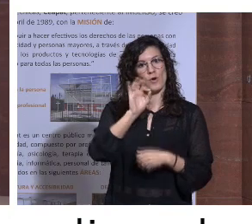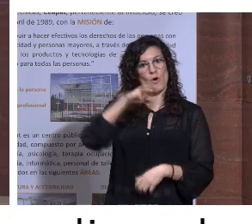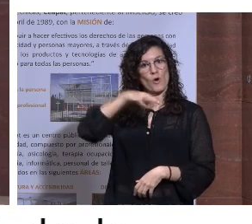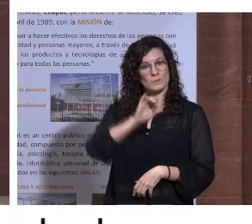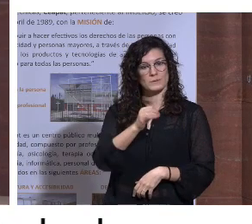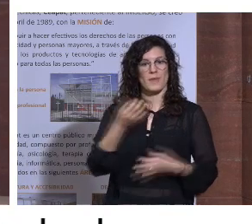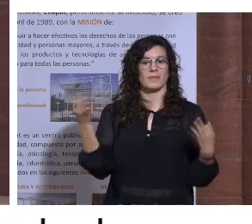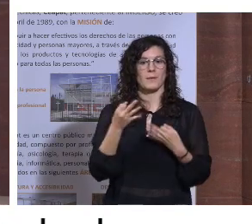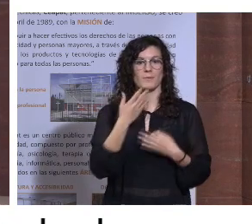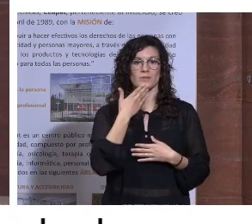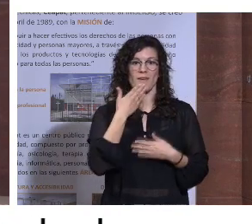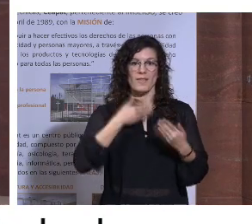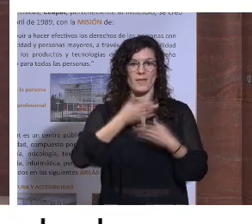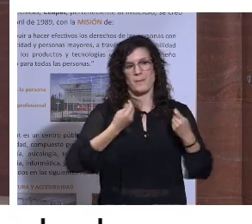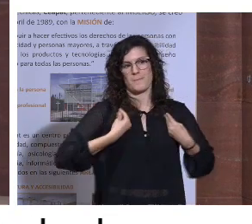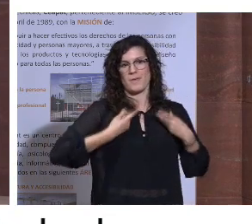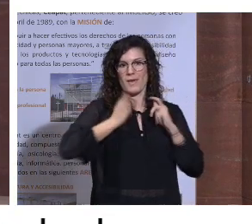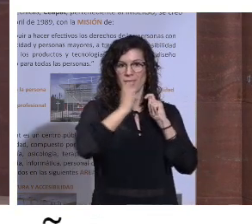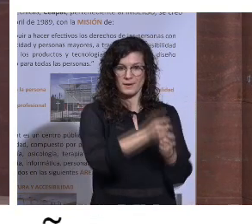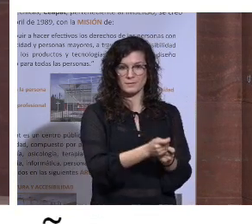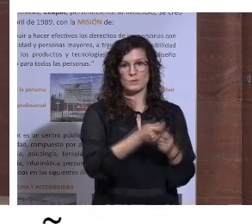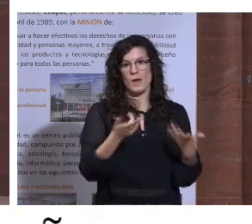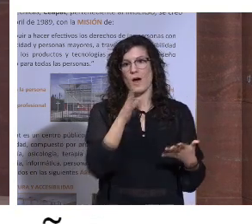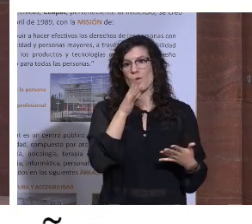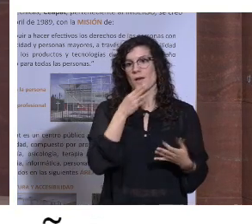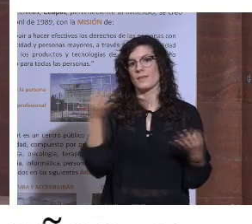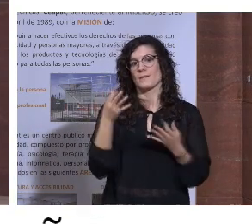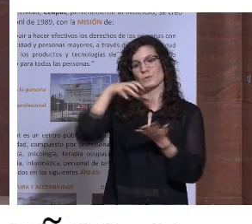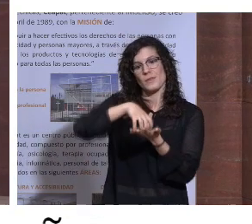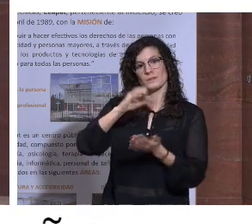y esta es una tarea que compete liderar al CEAPAD.